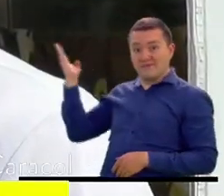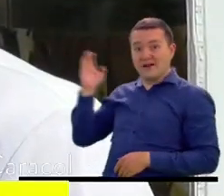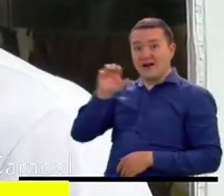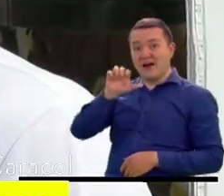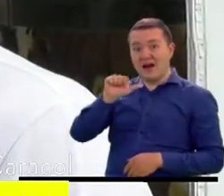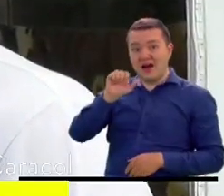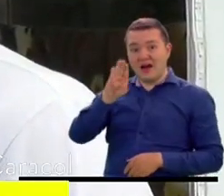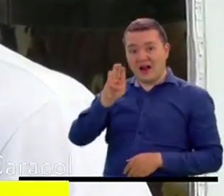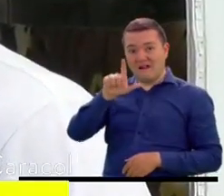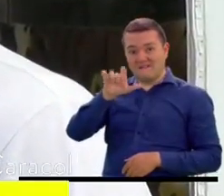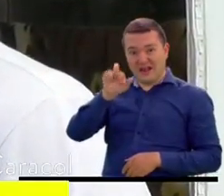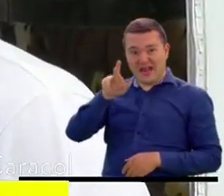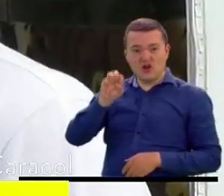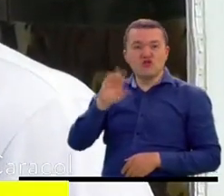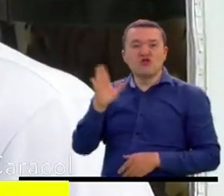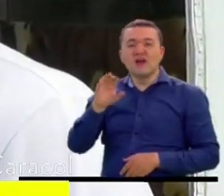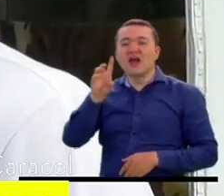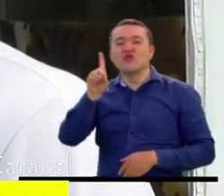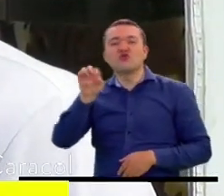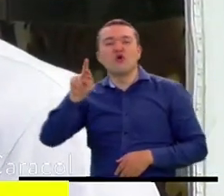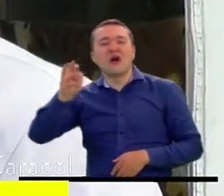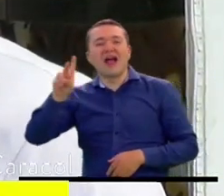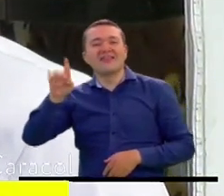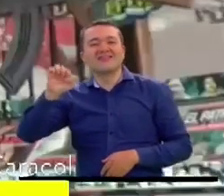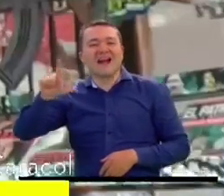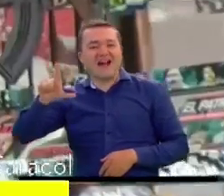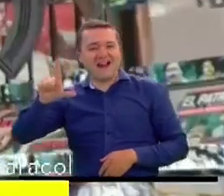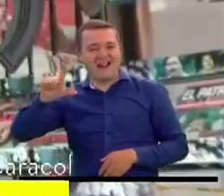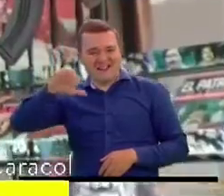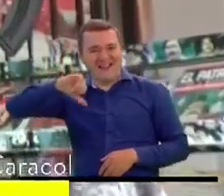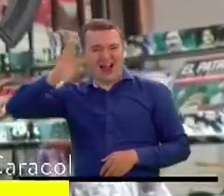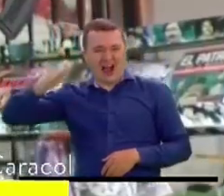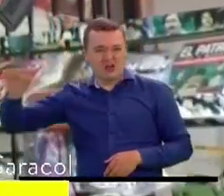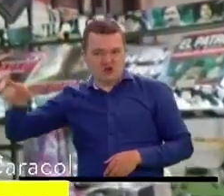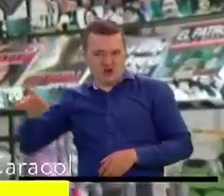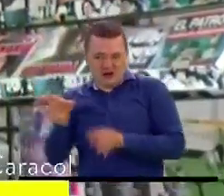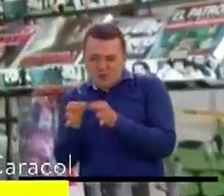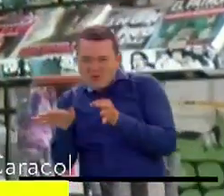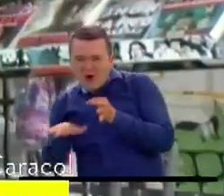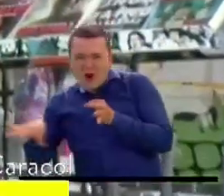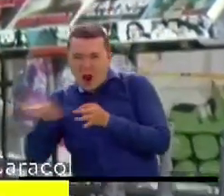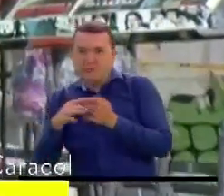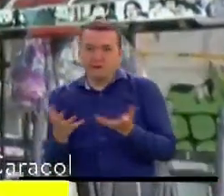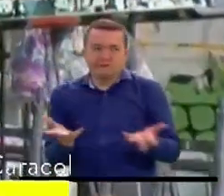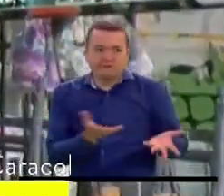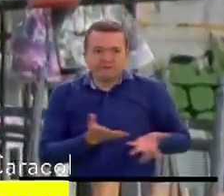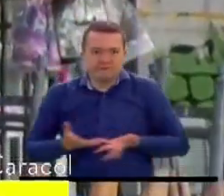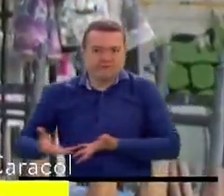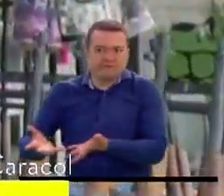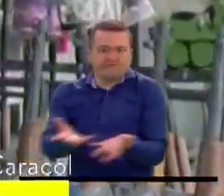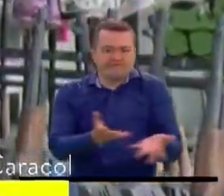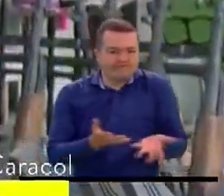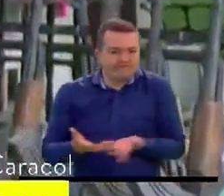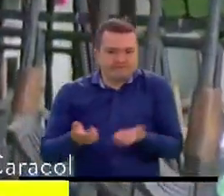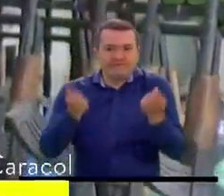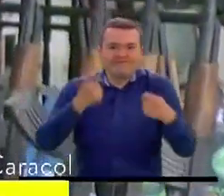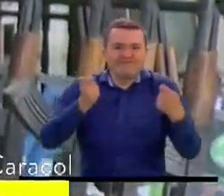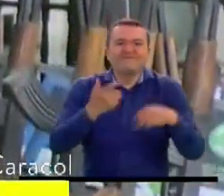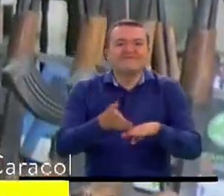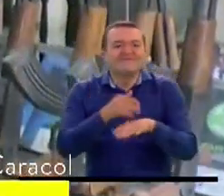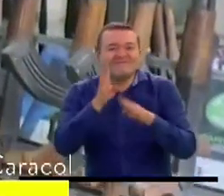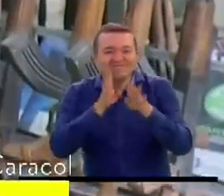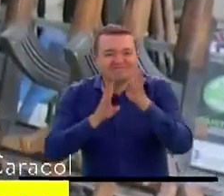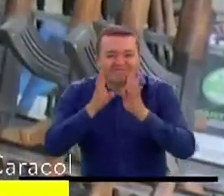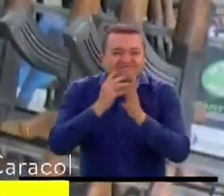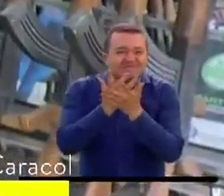del corregimiento de Doradal, Antioquia, afectado por la crisis económica, le tocó reinventarse en su negocio de artesanías que